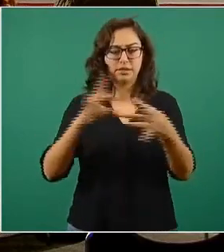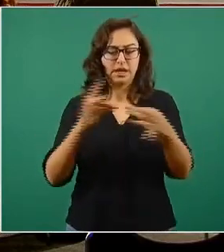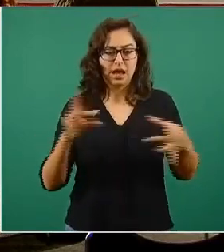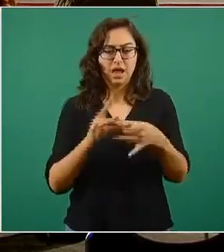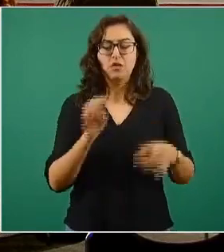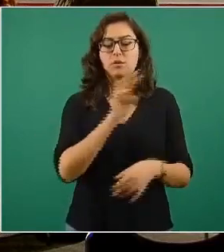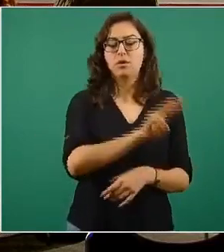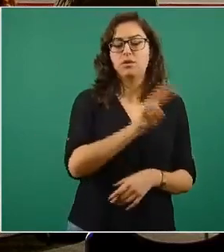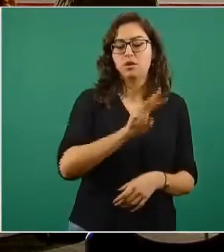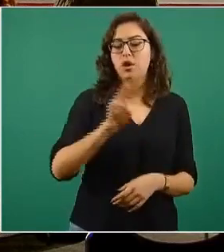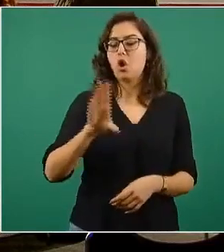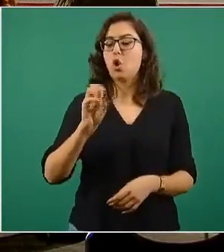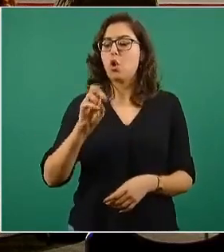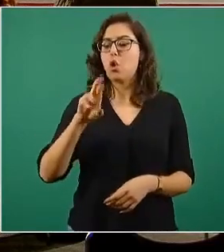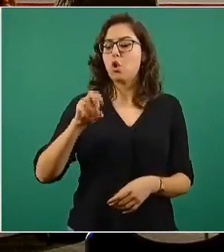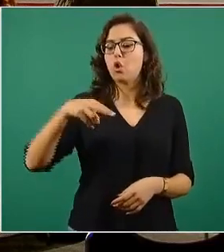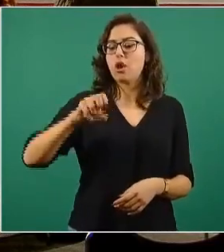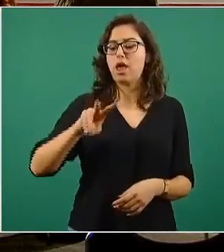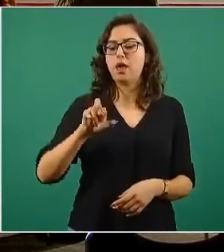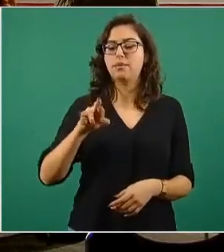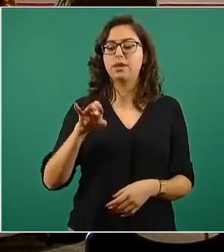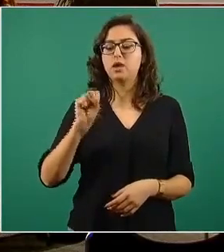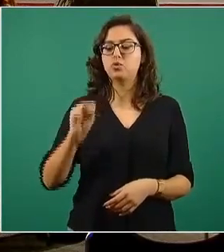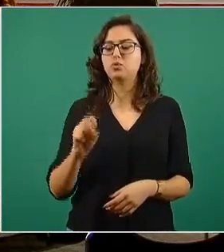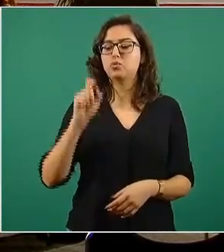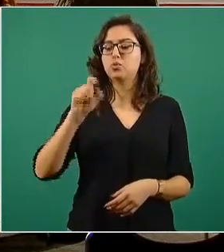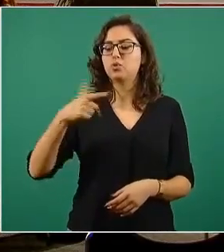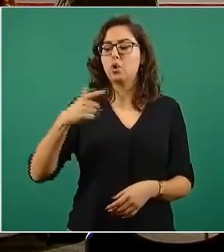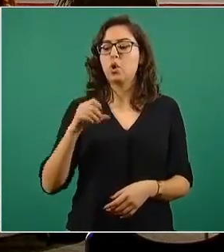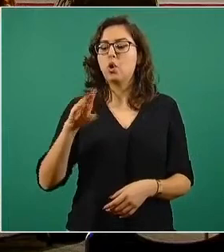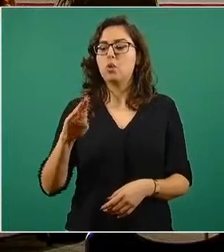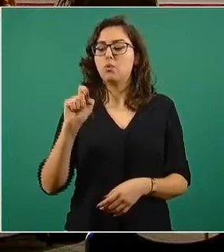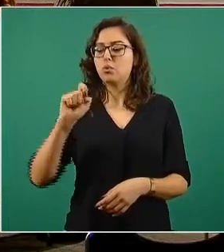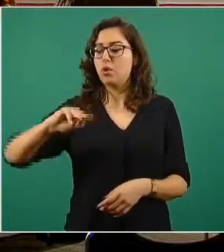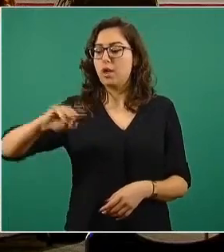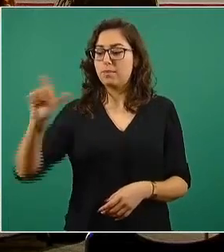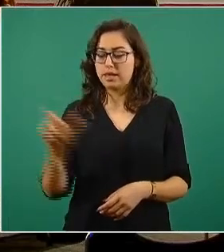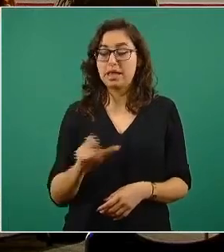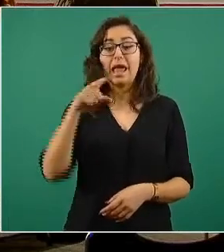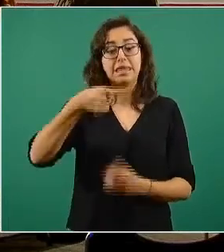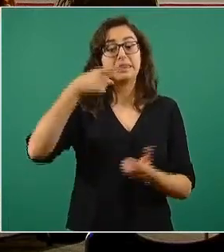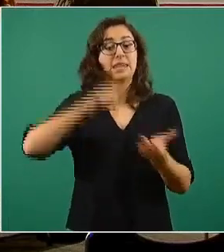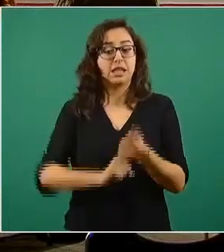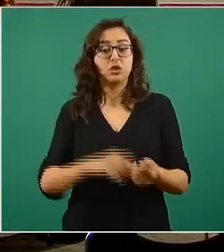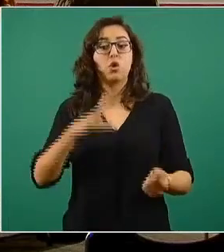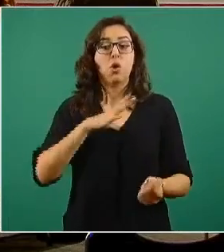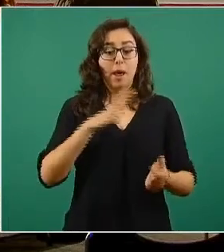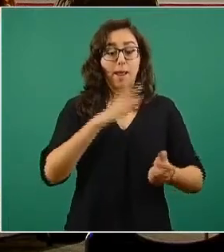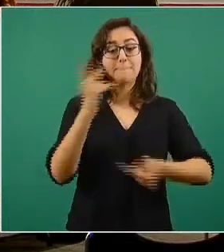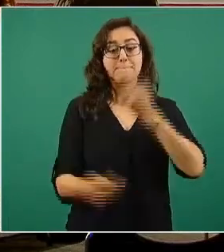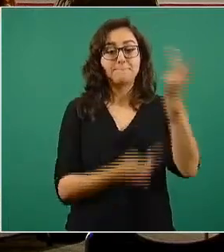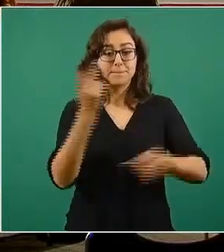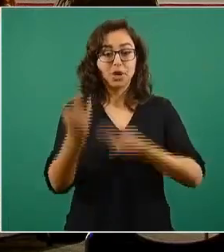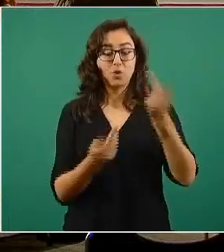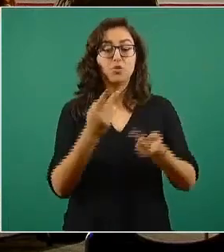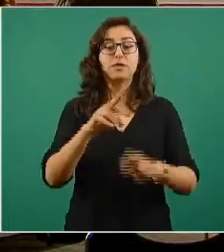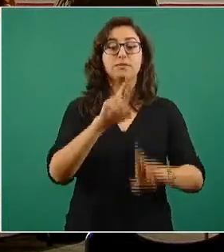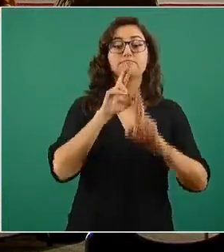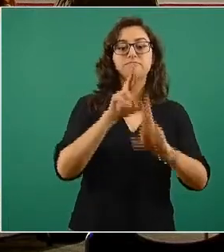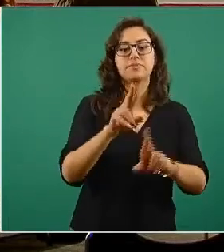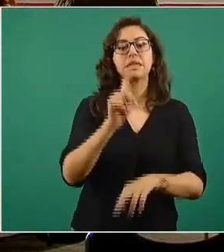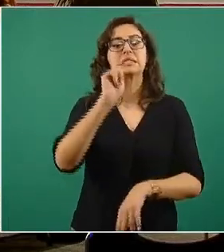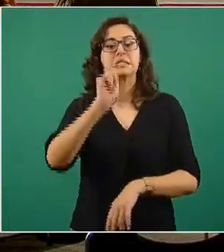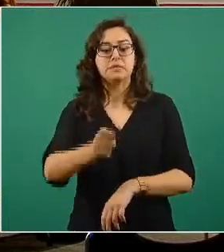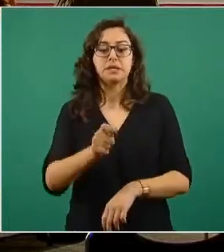coronavirus.gov.mx, y ahí tenemos una sección que se llama preguntas y respuestas sobre la vacuna COVID. Y la idea es que cuando alguien tenga